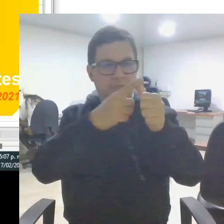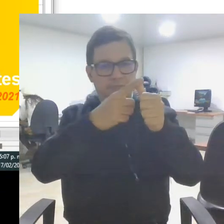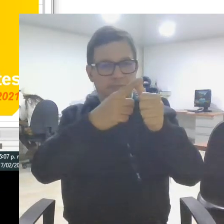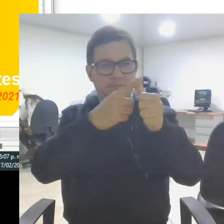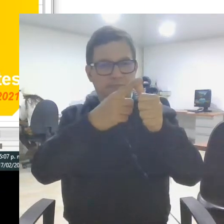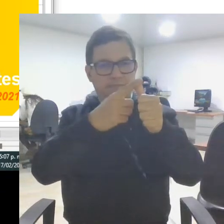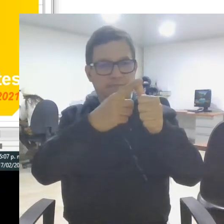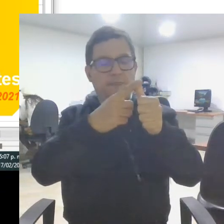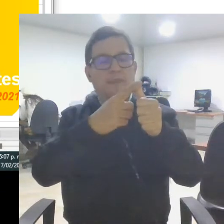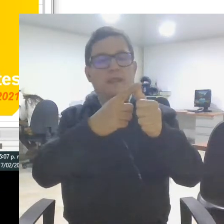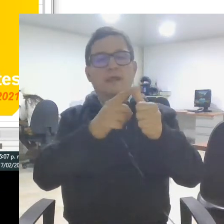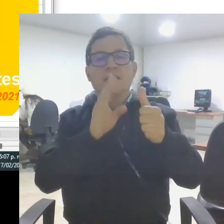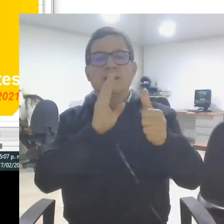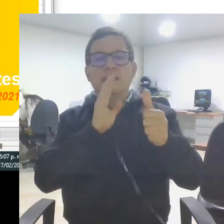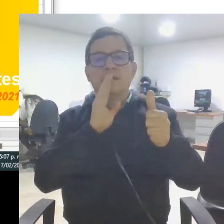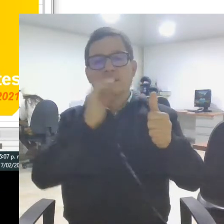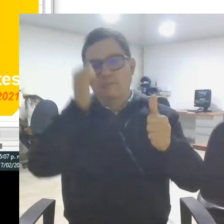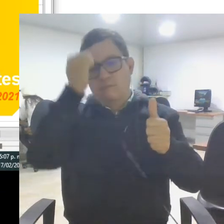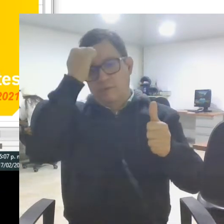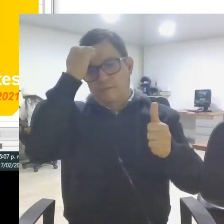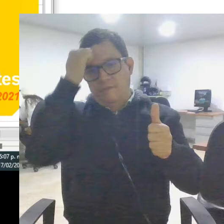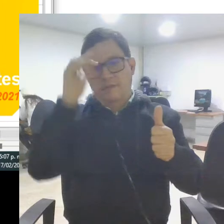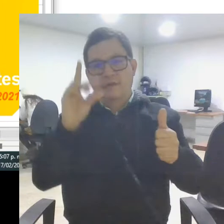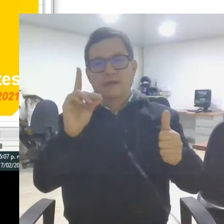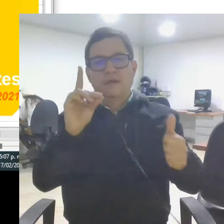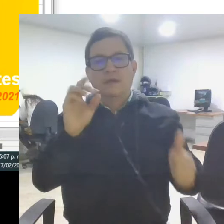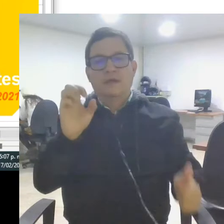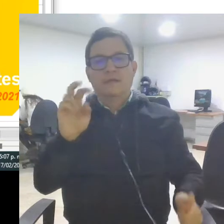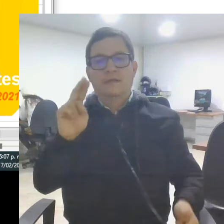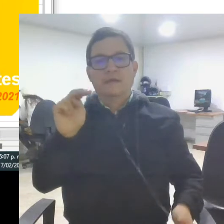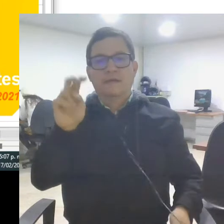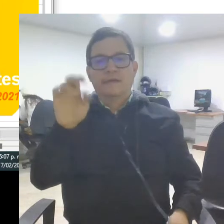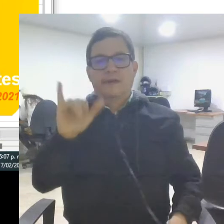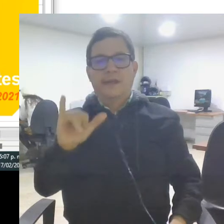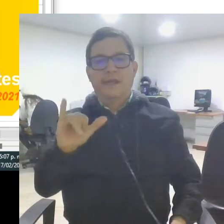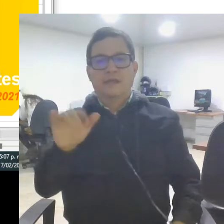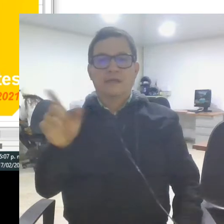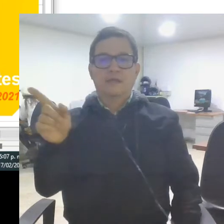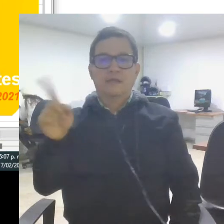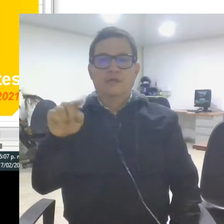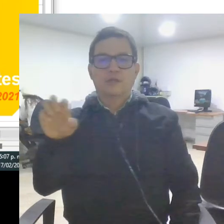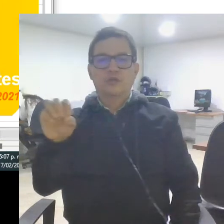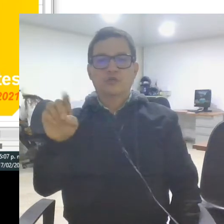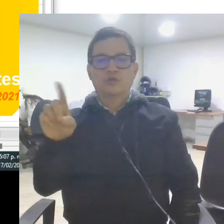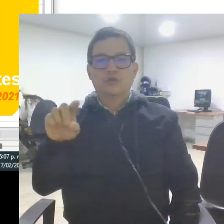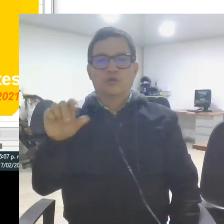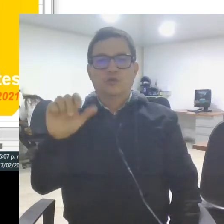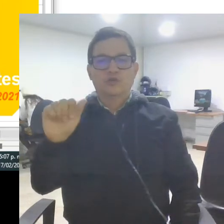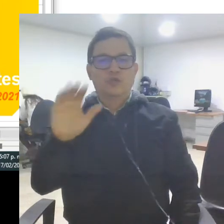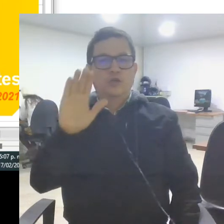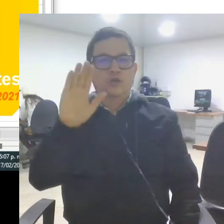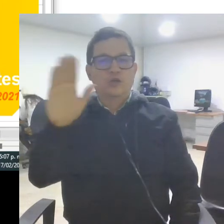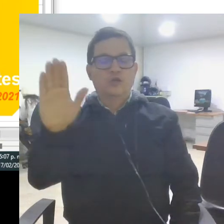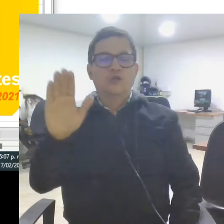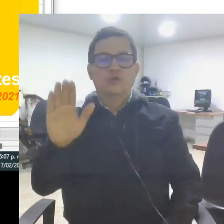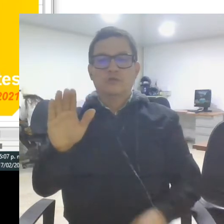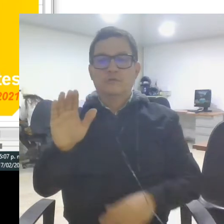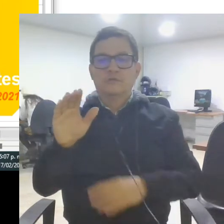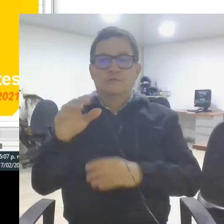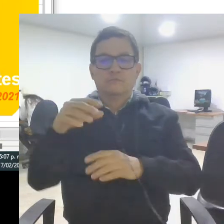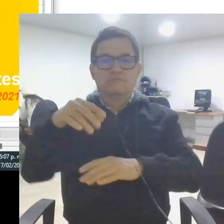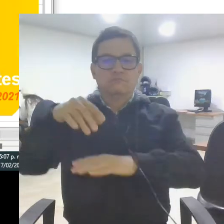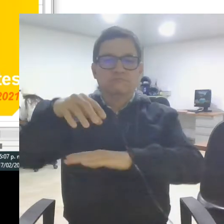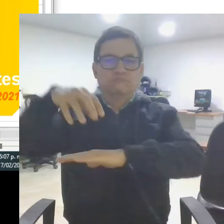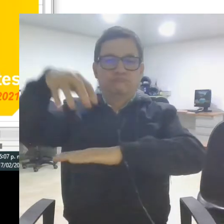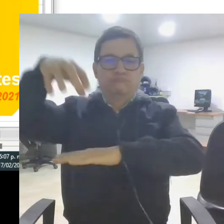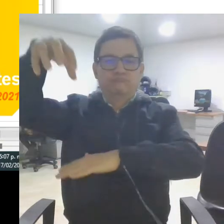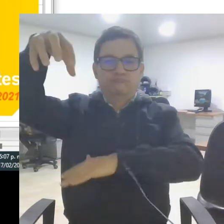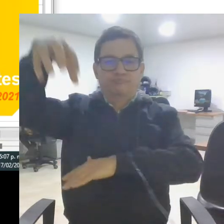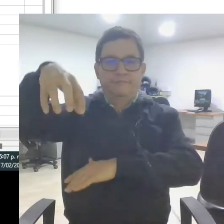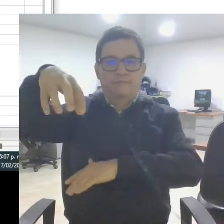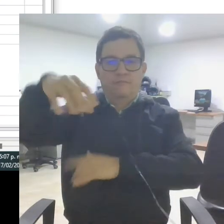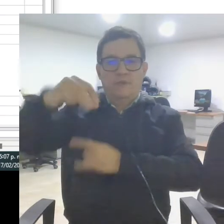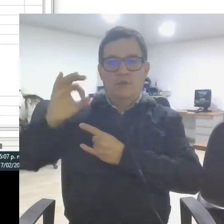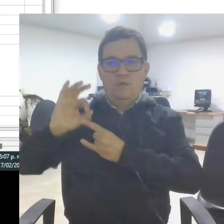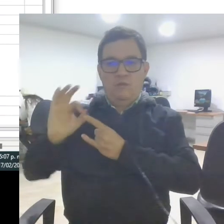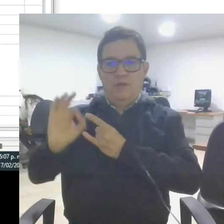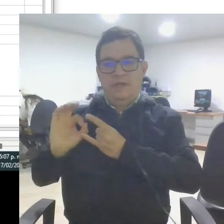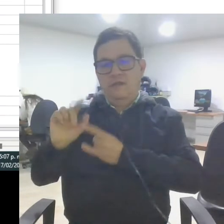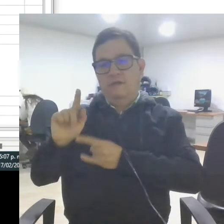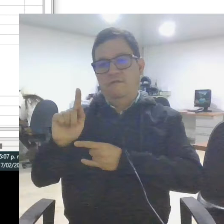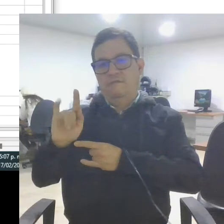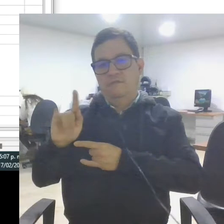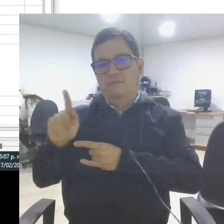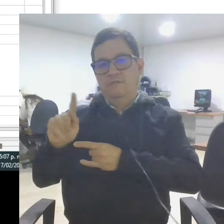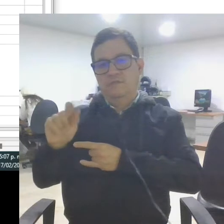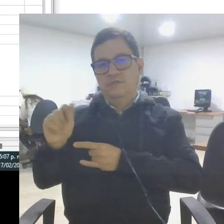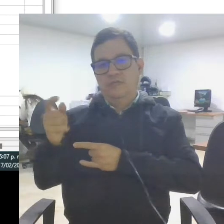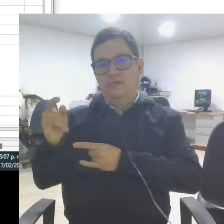Derneid Eduardo Sosa Marentes, desde el SEAD Fusagasugá. El desarrollo de este ejercicio va a ser con base a